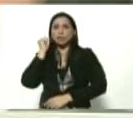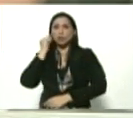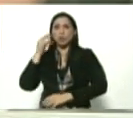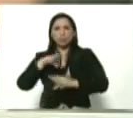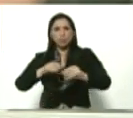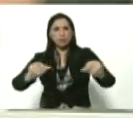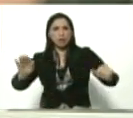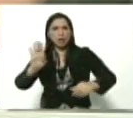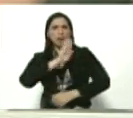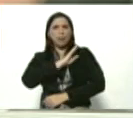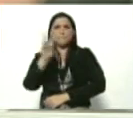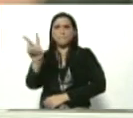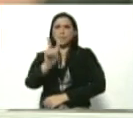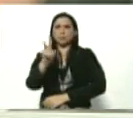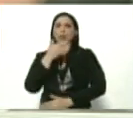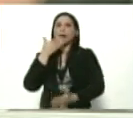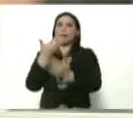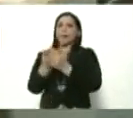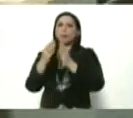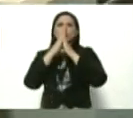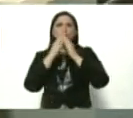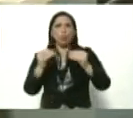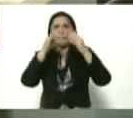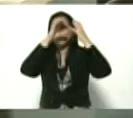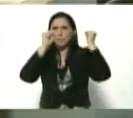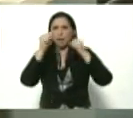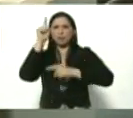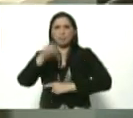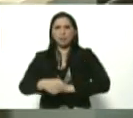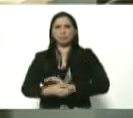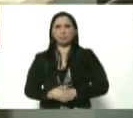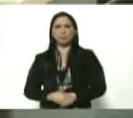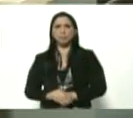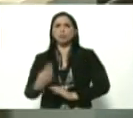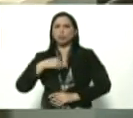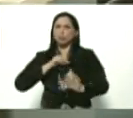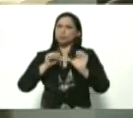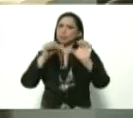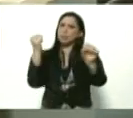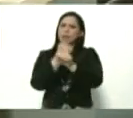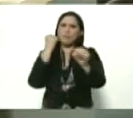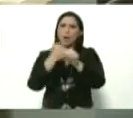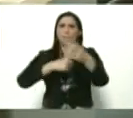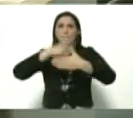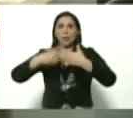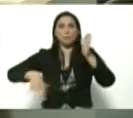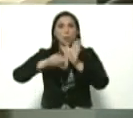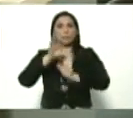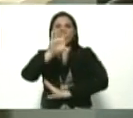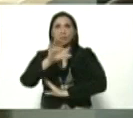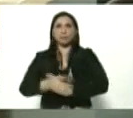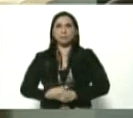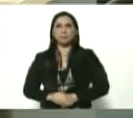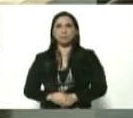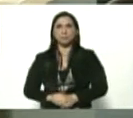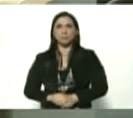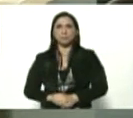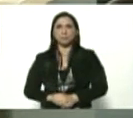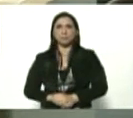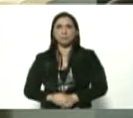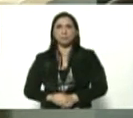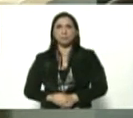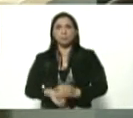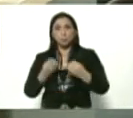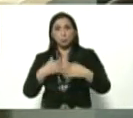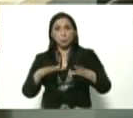venezolana. Le agradezco a todos los embajadores y cónsules. Vamos a seguir el trabajo del plan Vuelta a la Patria.